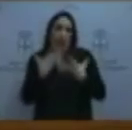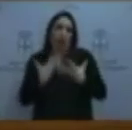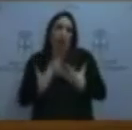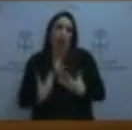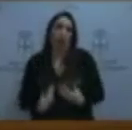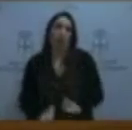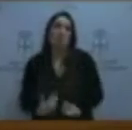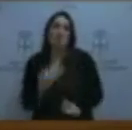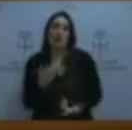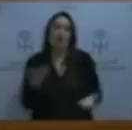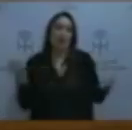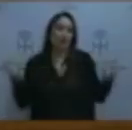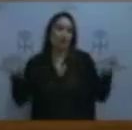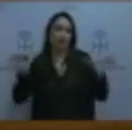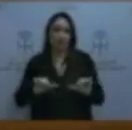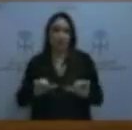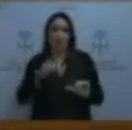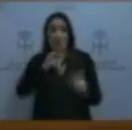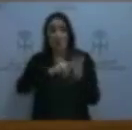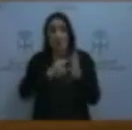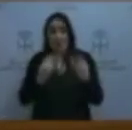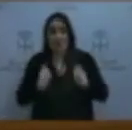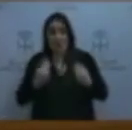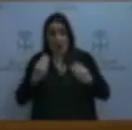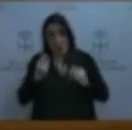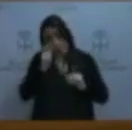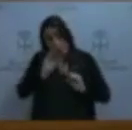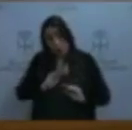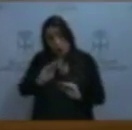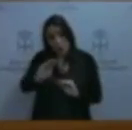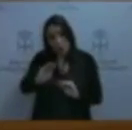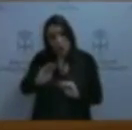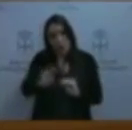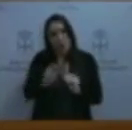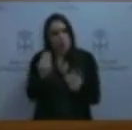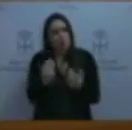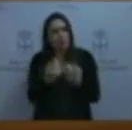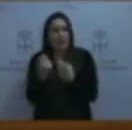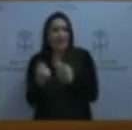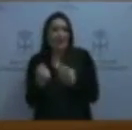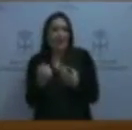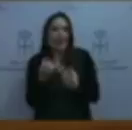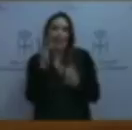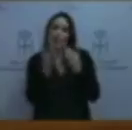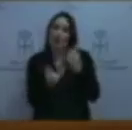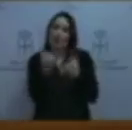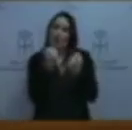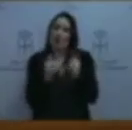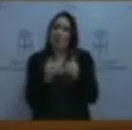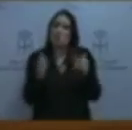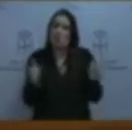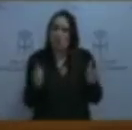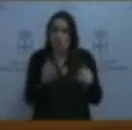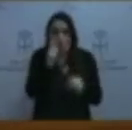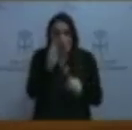que han hundido. Sus planes de vida rural pasaban, en varios casos, por abrir actividades económicas en los pueblos y en